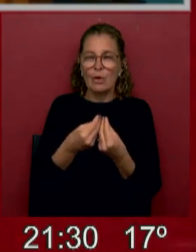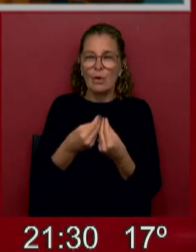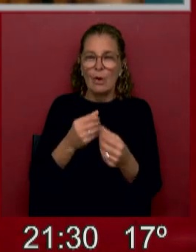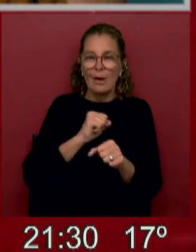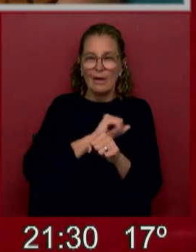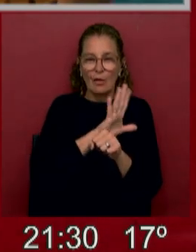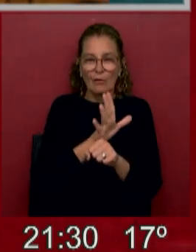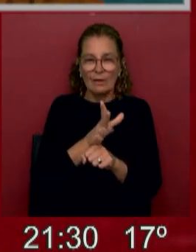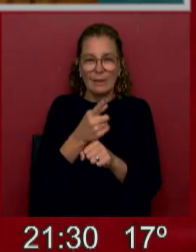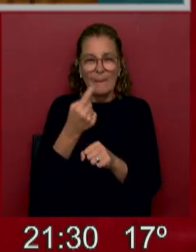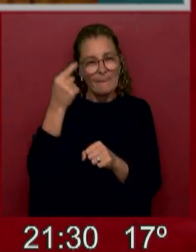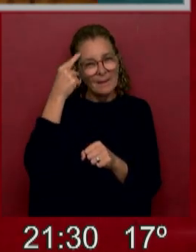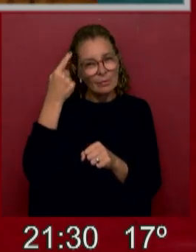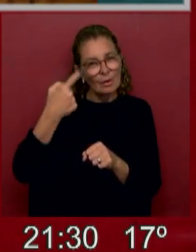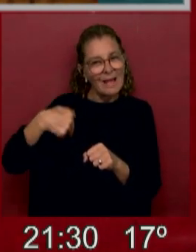todo